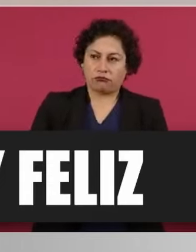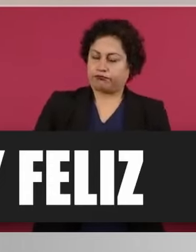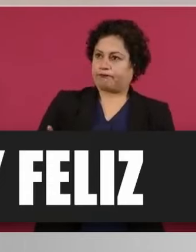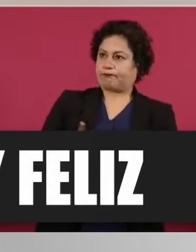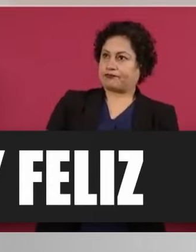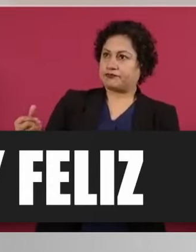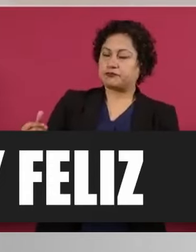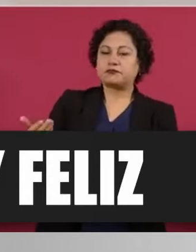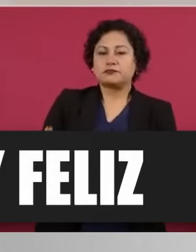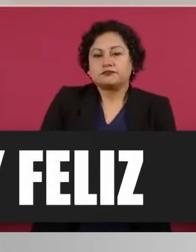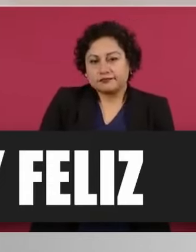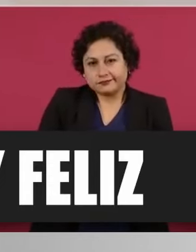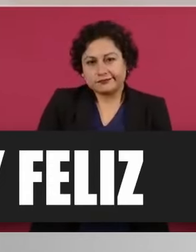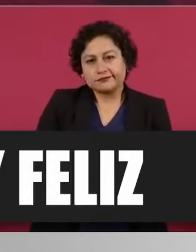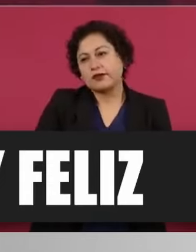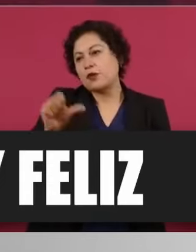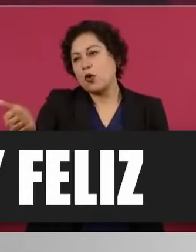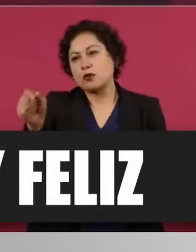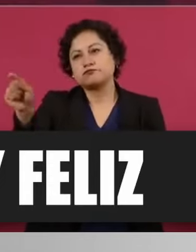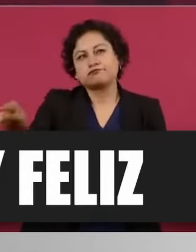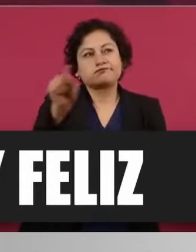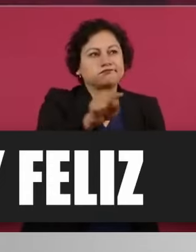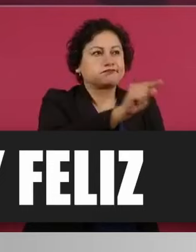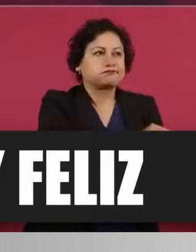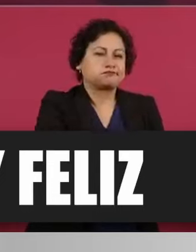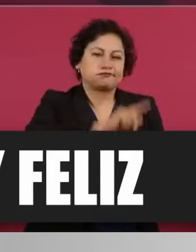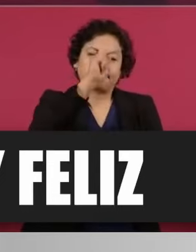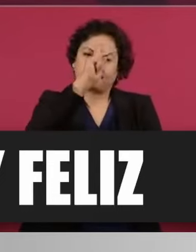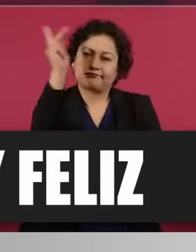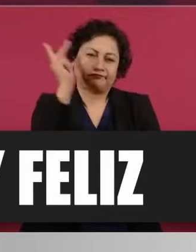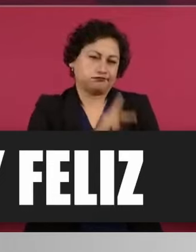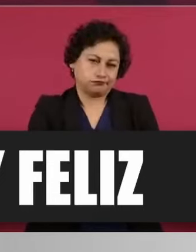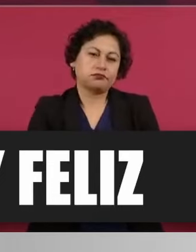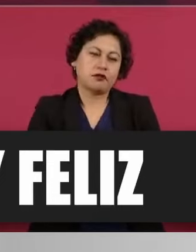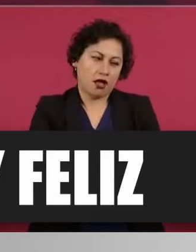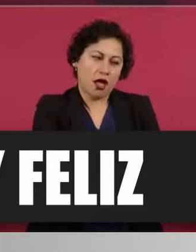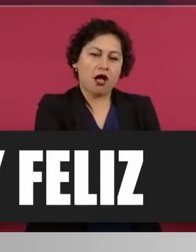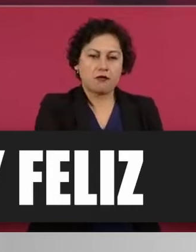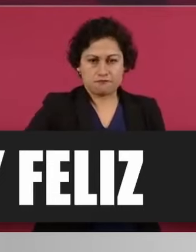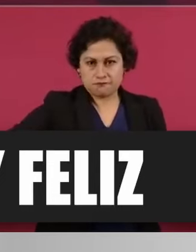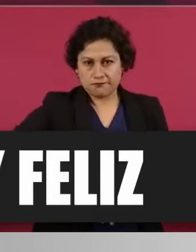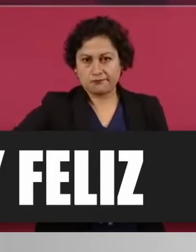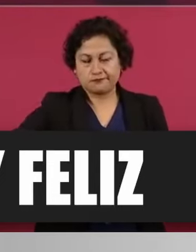Entonces, hoy vamos a tratar esto, es un buen plan, la verdad, es algo muy importante.